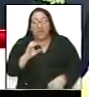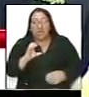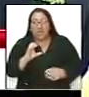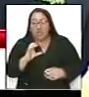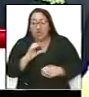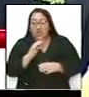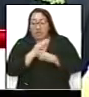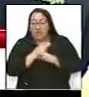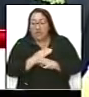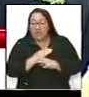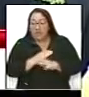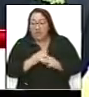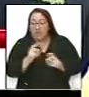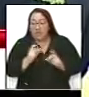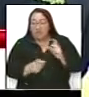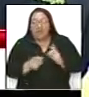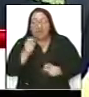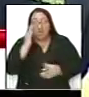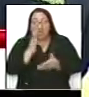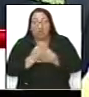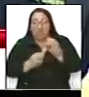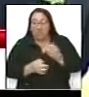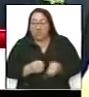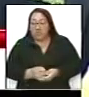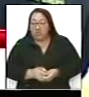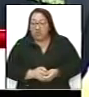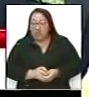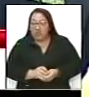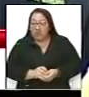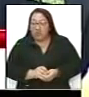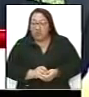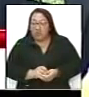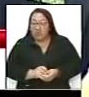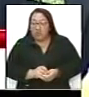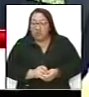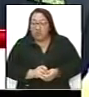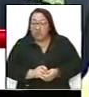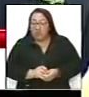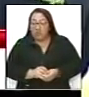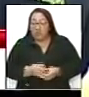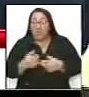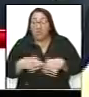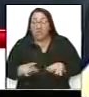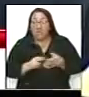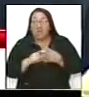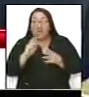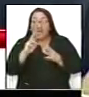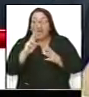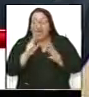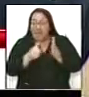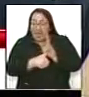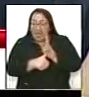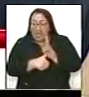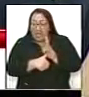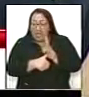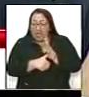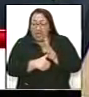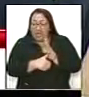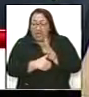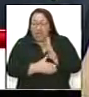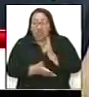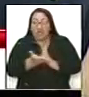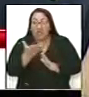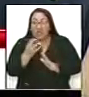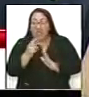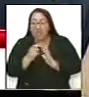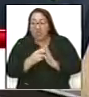los derechos de los sentenciados, pero una vez que se ha cumplido la sentencia, esa RENIEC levanta el registro y dice